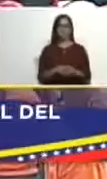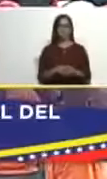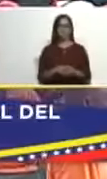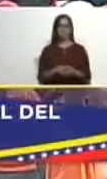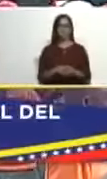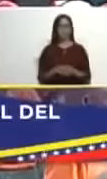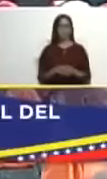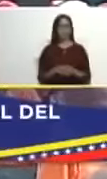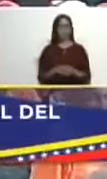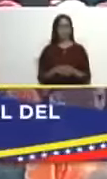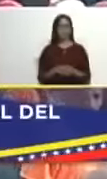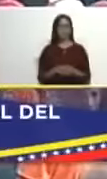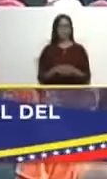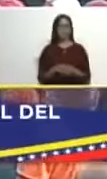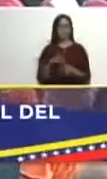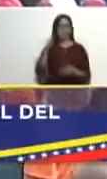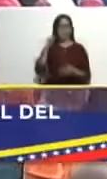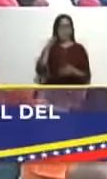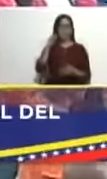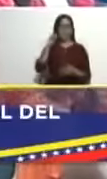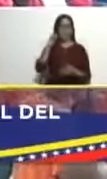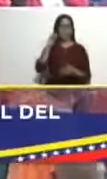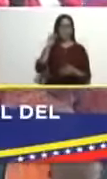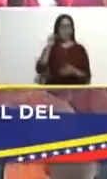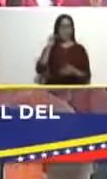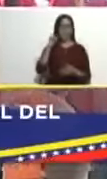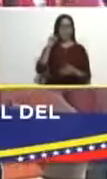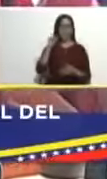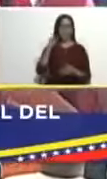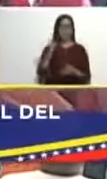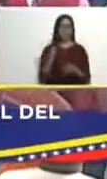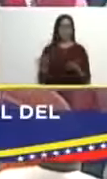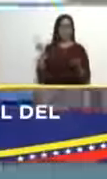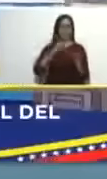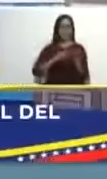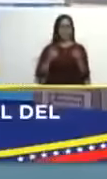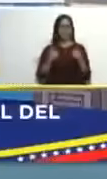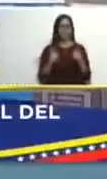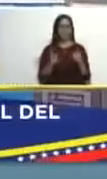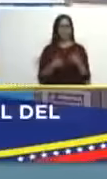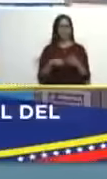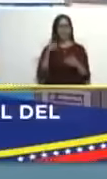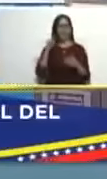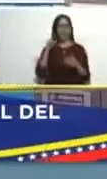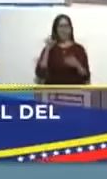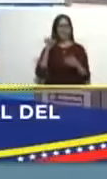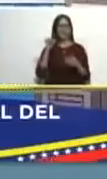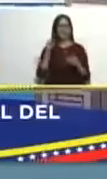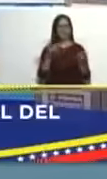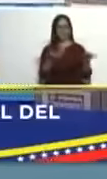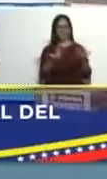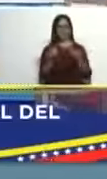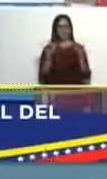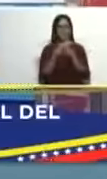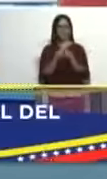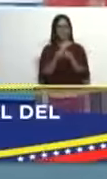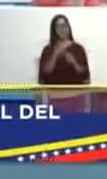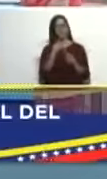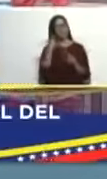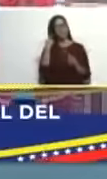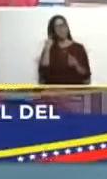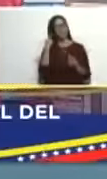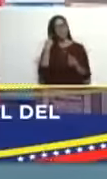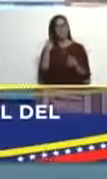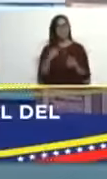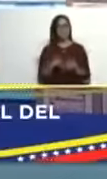Anaís, ven conmigo, Anaís. Will, ven conmigo. Alexis, corredor, ponte aquí al lado mío. Para que me digas en el oído lo que me